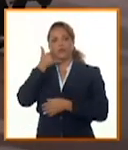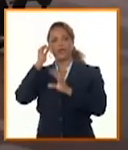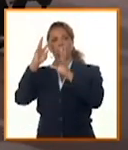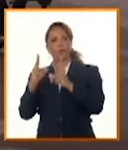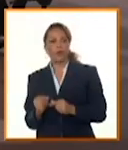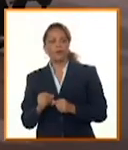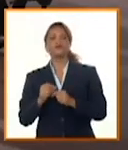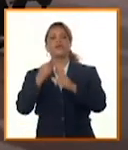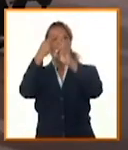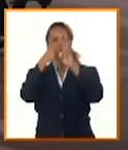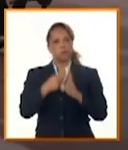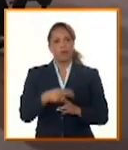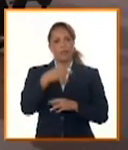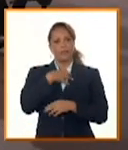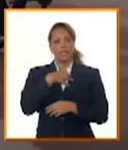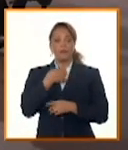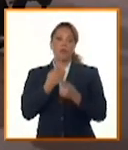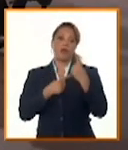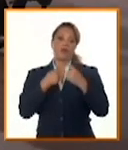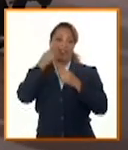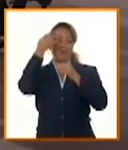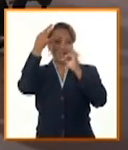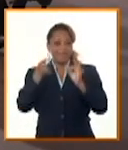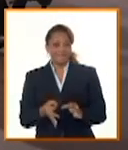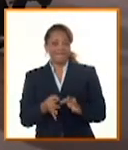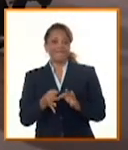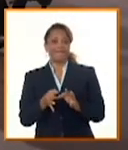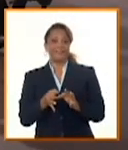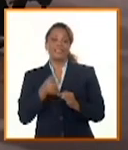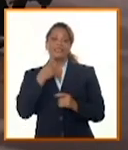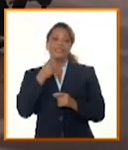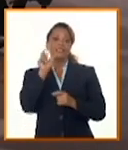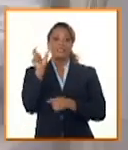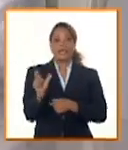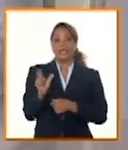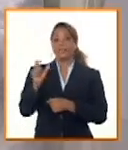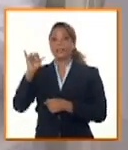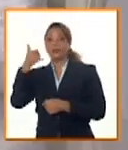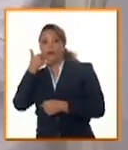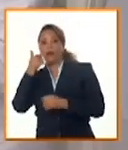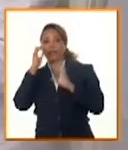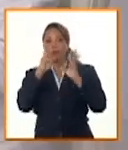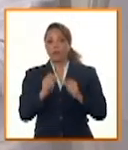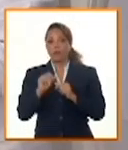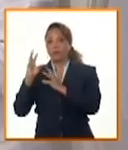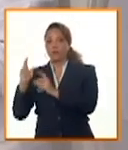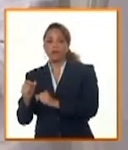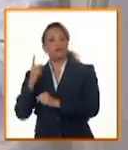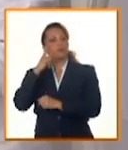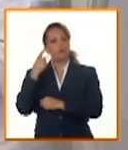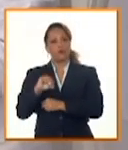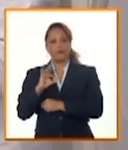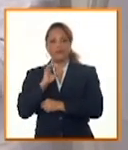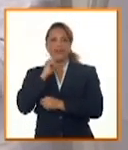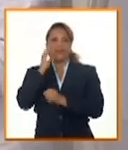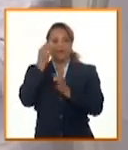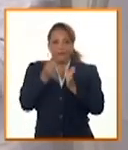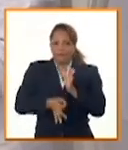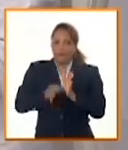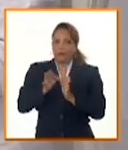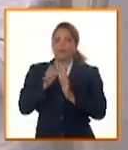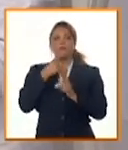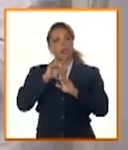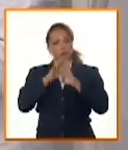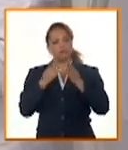hay una relación Aunque no es exactamente cerrada de tantas tarjetas tanto celulares pero sí con toda esa información trabajamos en la red